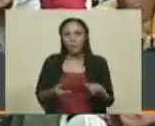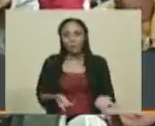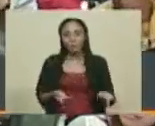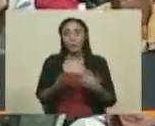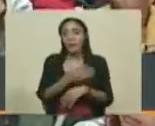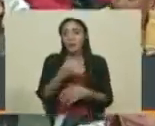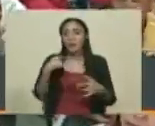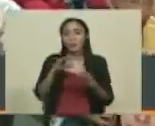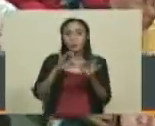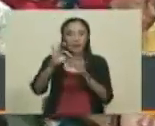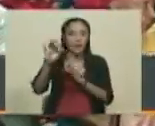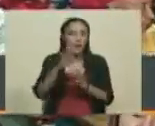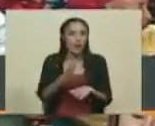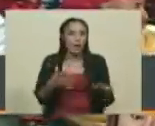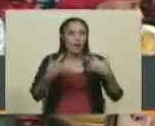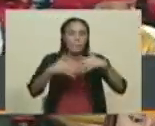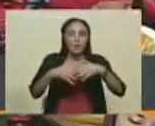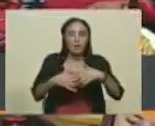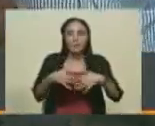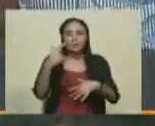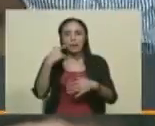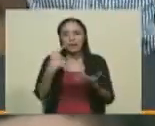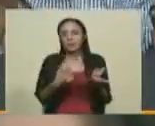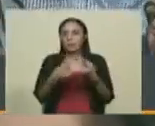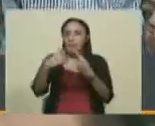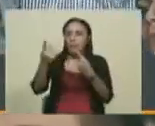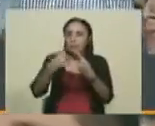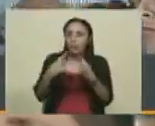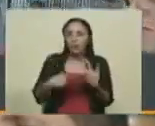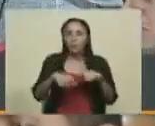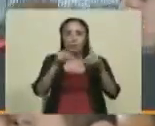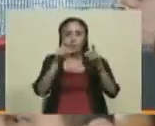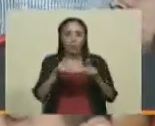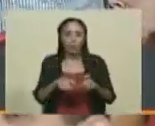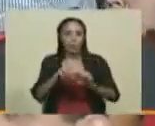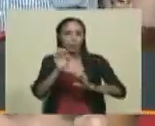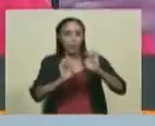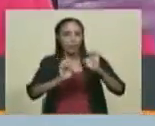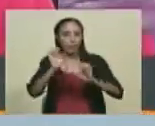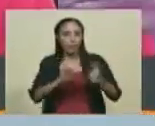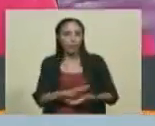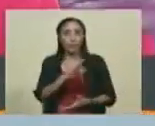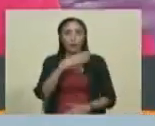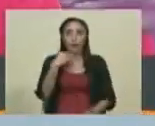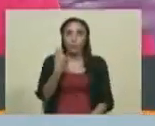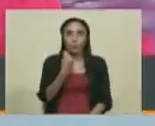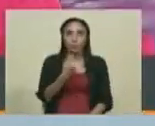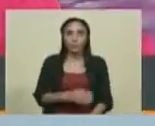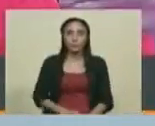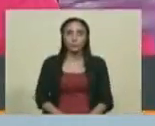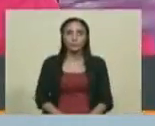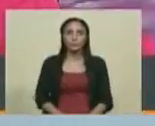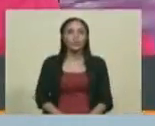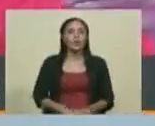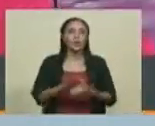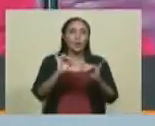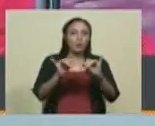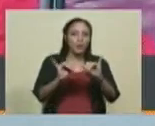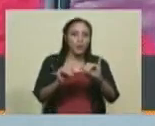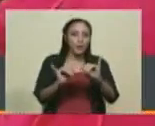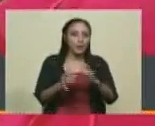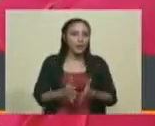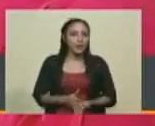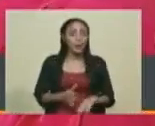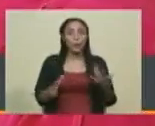último rincón, haciendo el diagnóstico, que es la muchachada, los nuevos ingenieros,